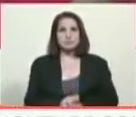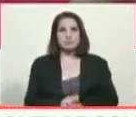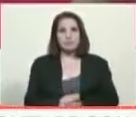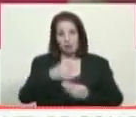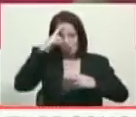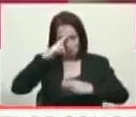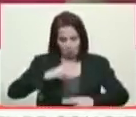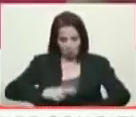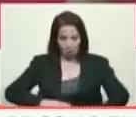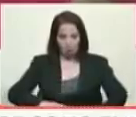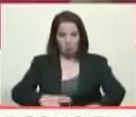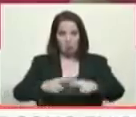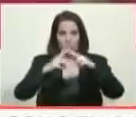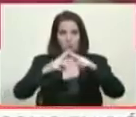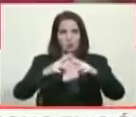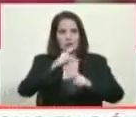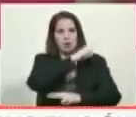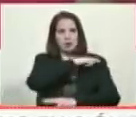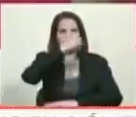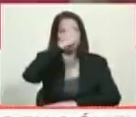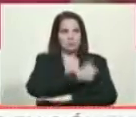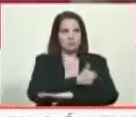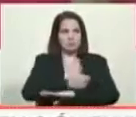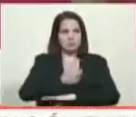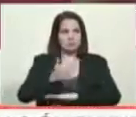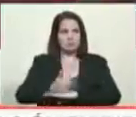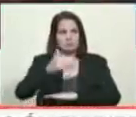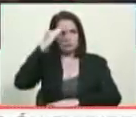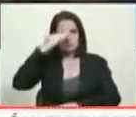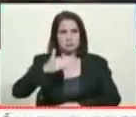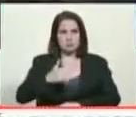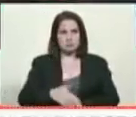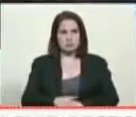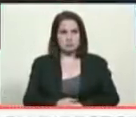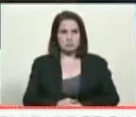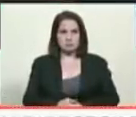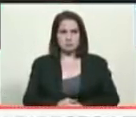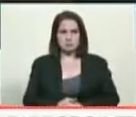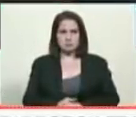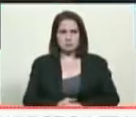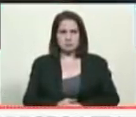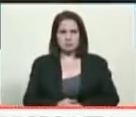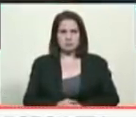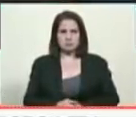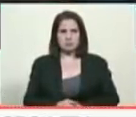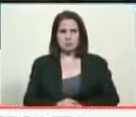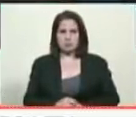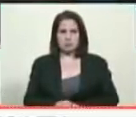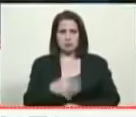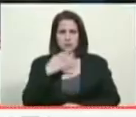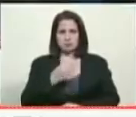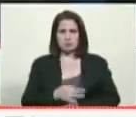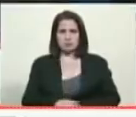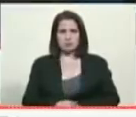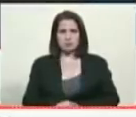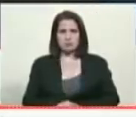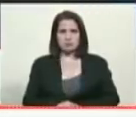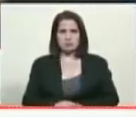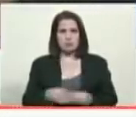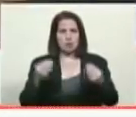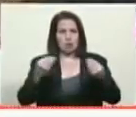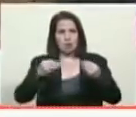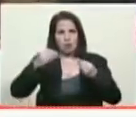Rindámosle honor a nuestro comandante. Quienes hoy tienen tibieza para defender a Nicolás Maduro,